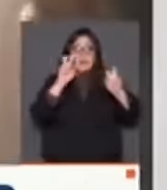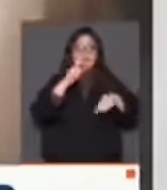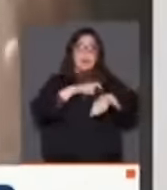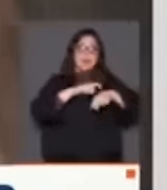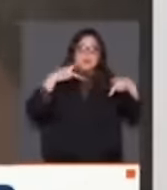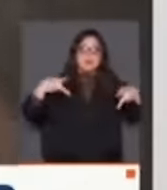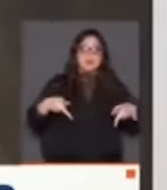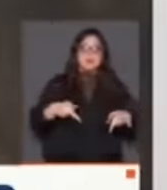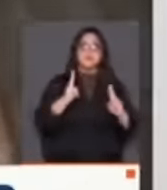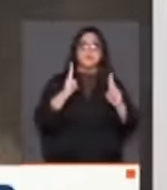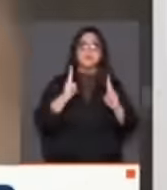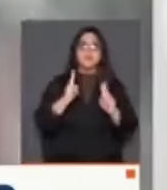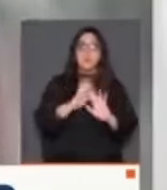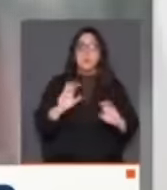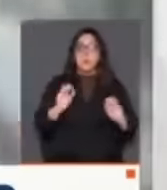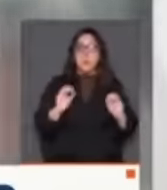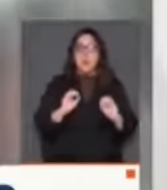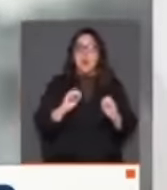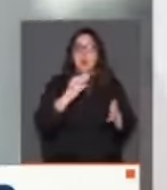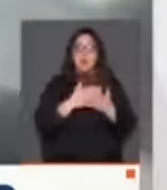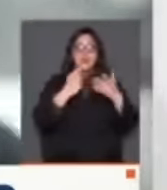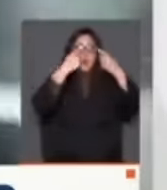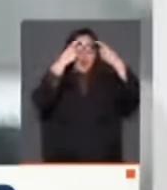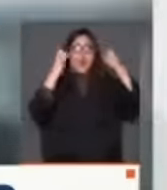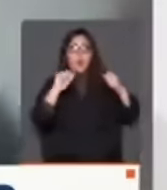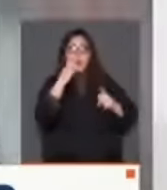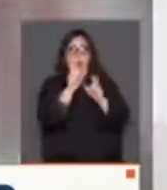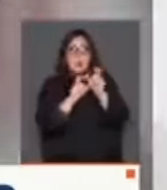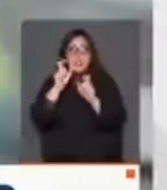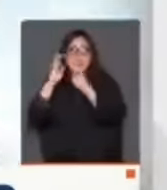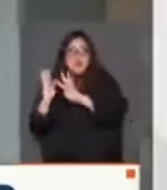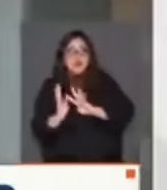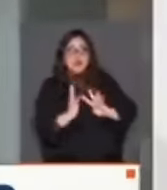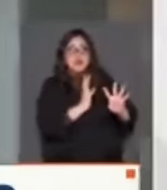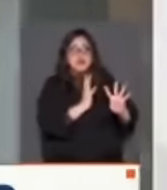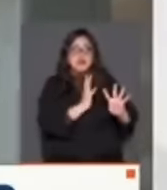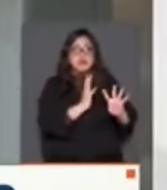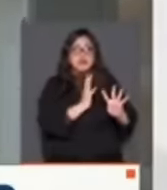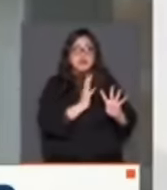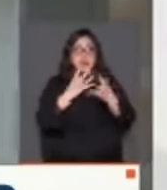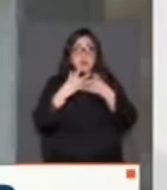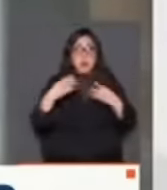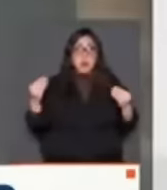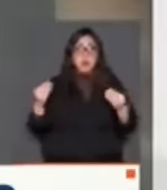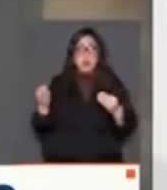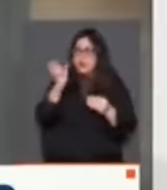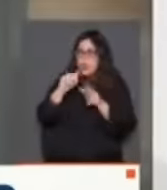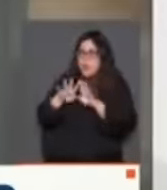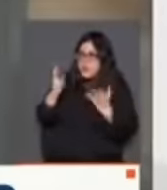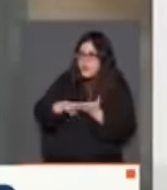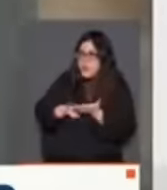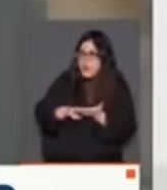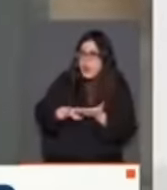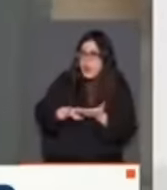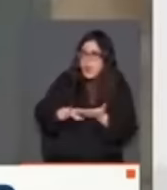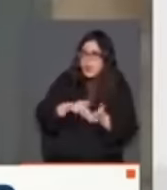inauguración y nada, hasta que el sueño de ser los primeros en entrar se esfumó. ¿No se va a abrir? ¿En serio? ¿O es, sí. Es